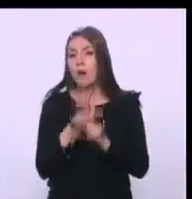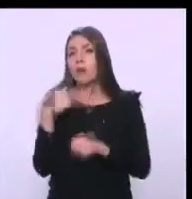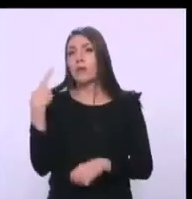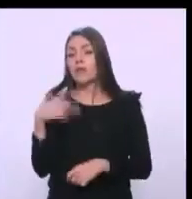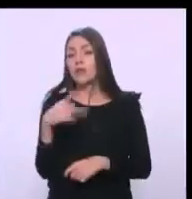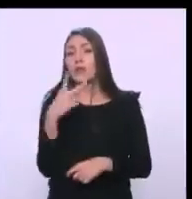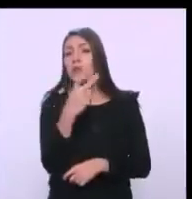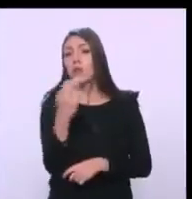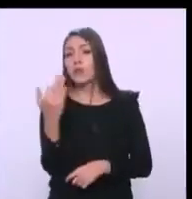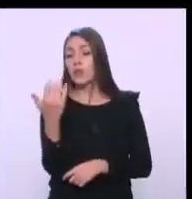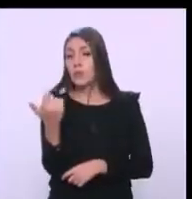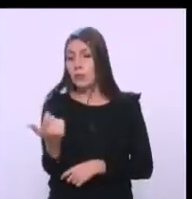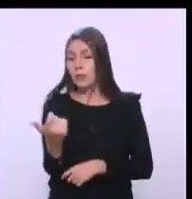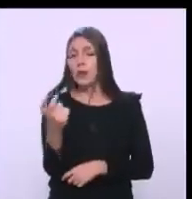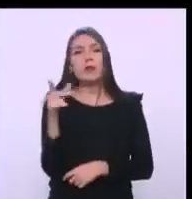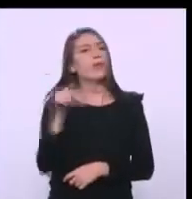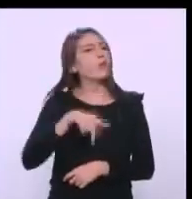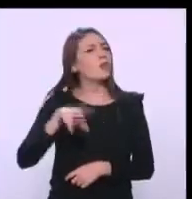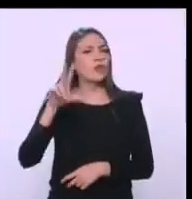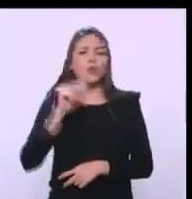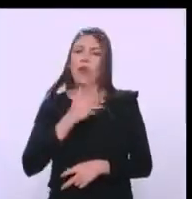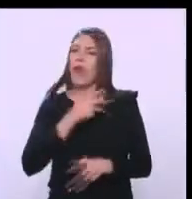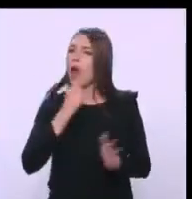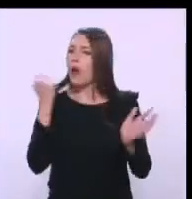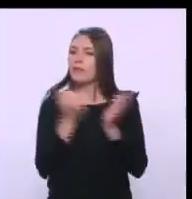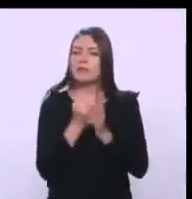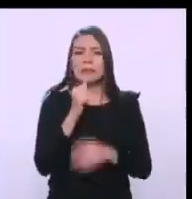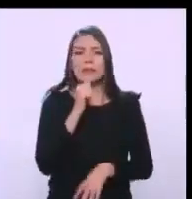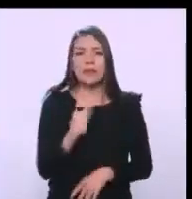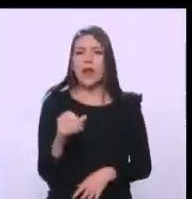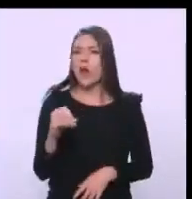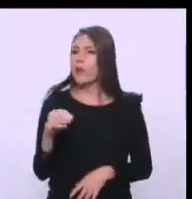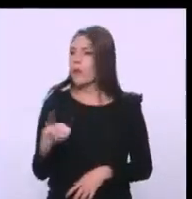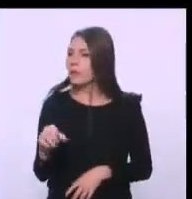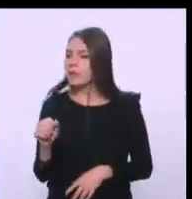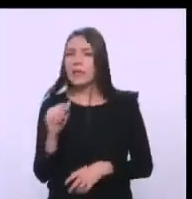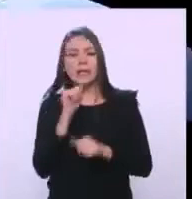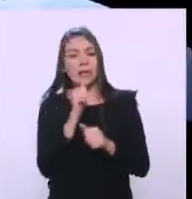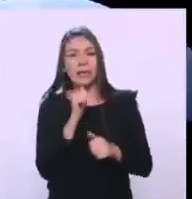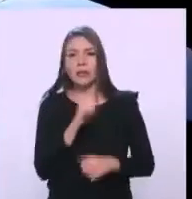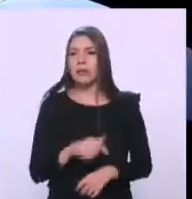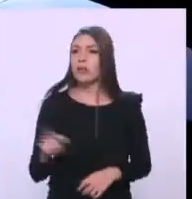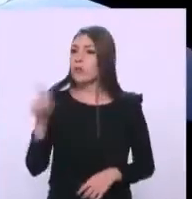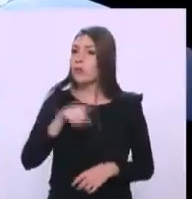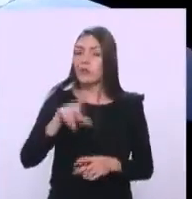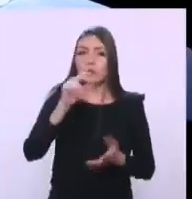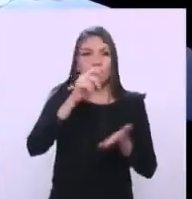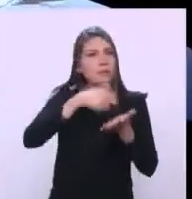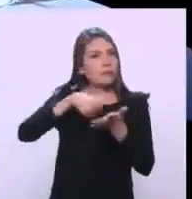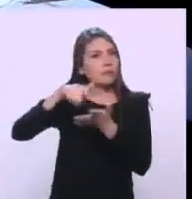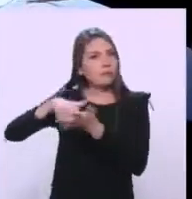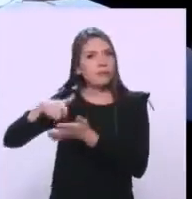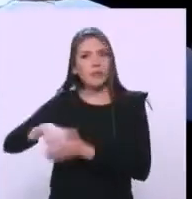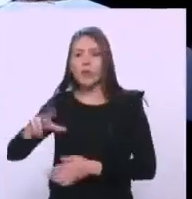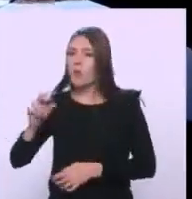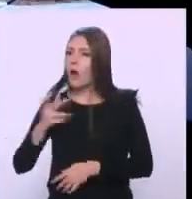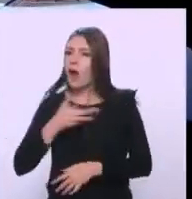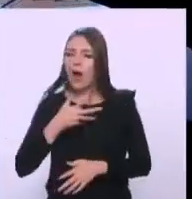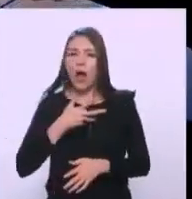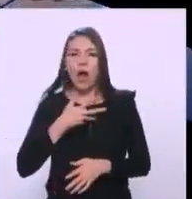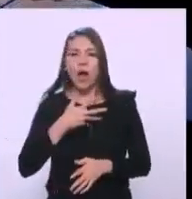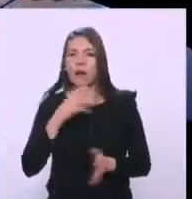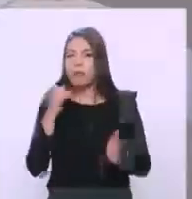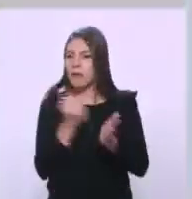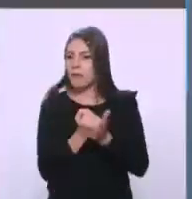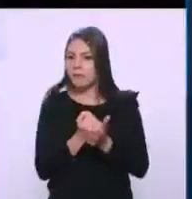no están autorizadas. No están autorizadas. No la Secretaría de Salud, ni siquiera la OMS. No las compre No las compre, por favor, no están autorizadas.